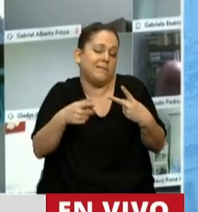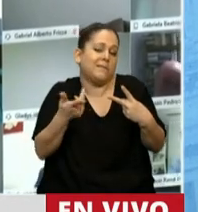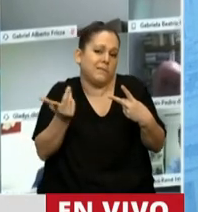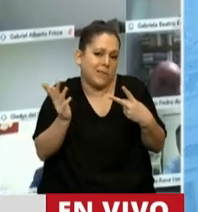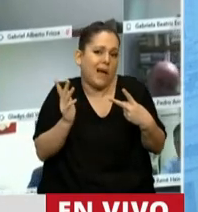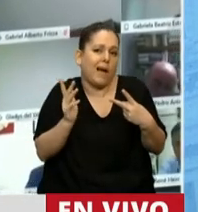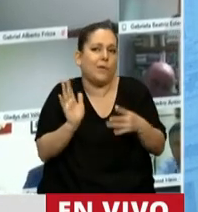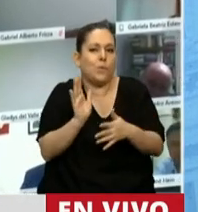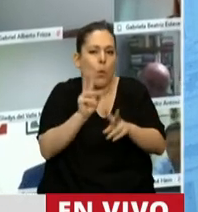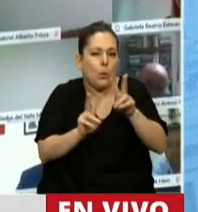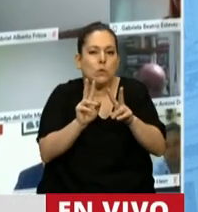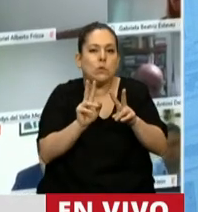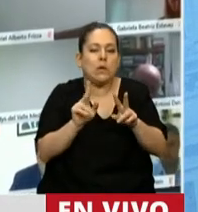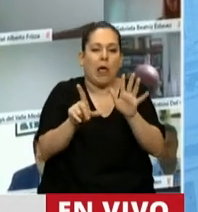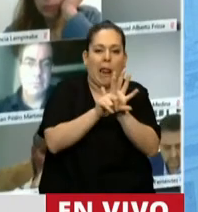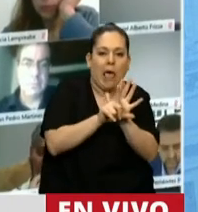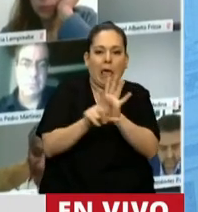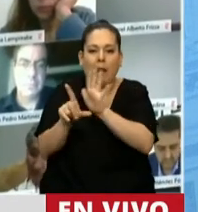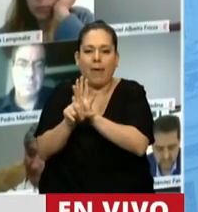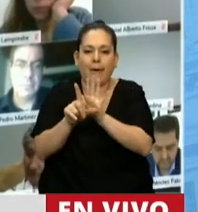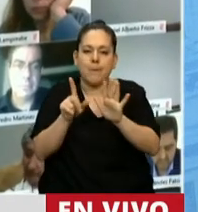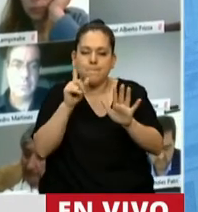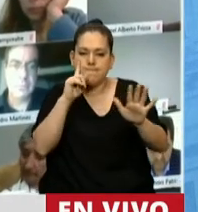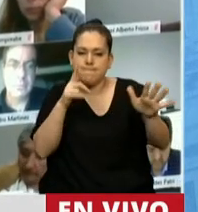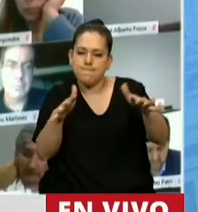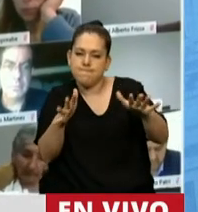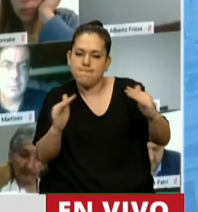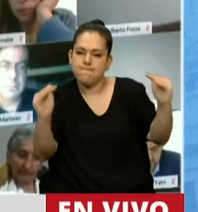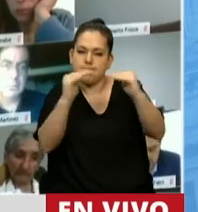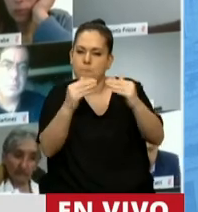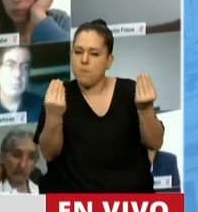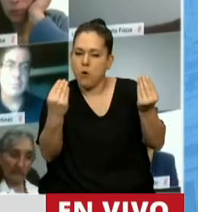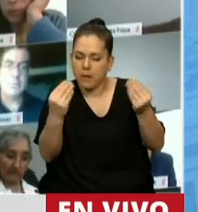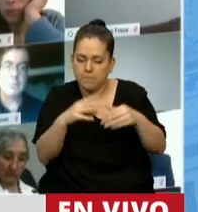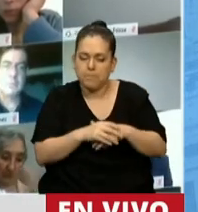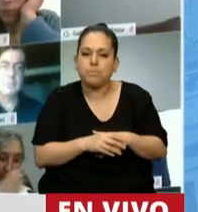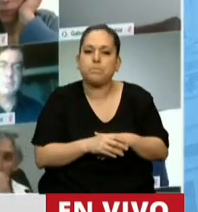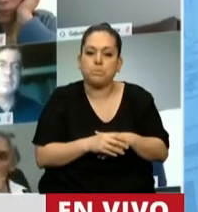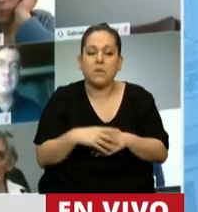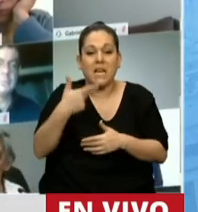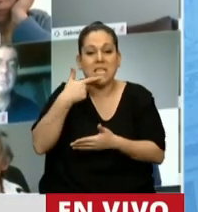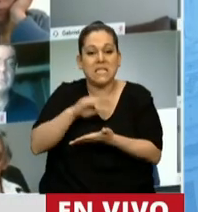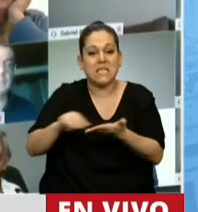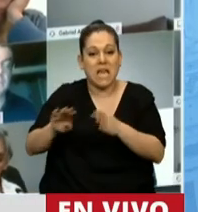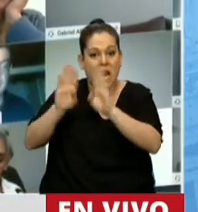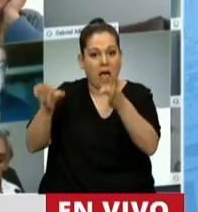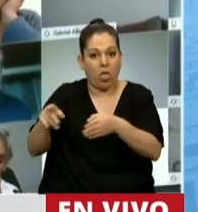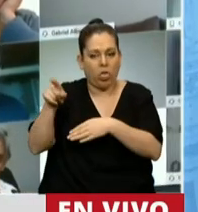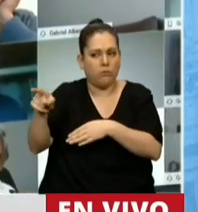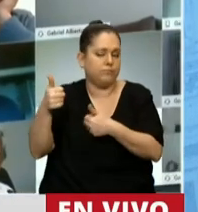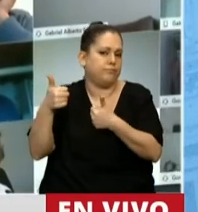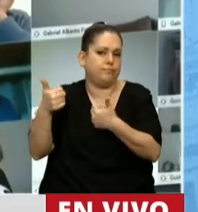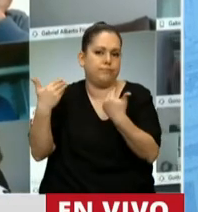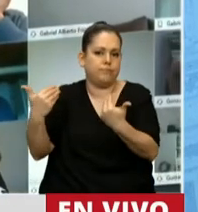de equidad entre una ley y la otra, es bueno, es algo que se ha incorporado en el Senado y lo celebramos, que